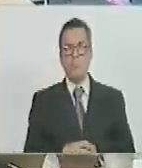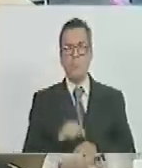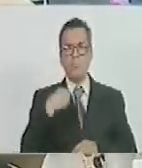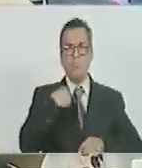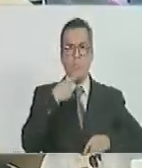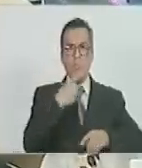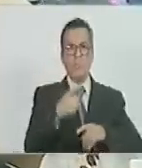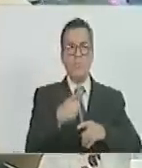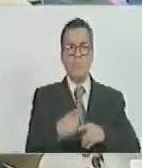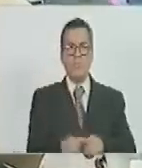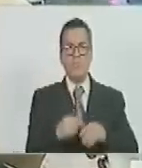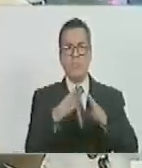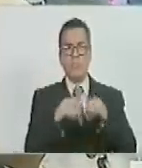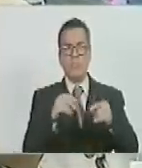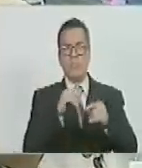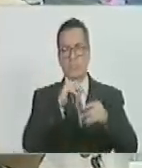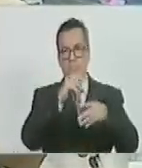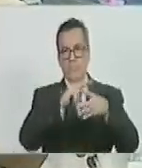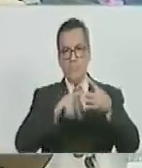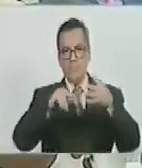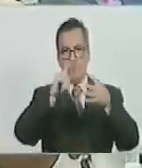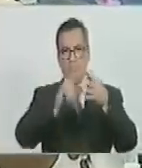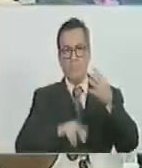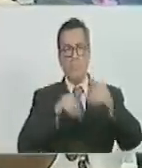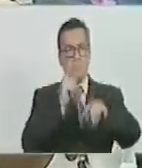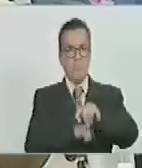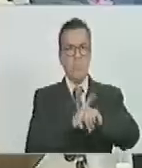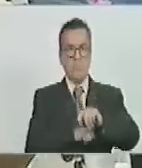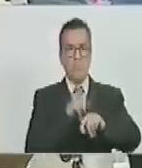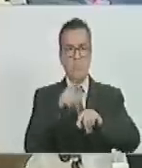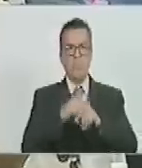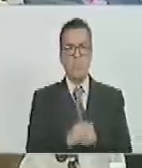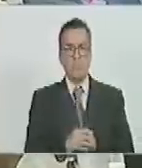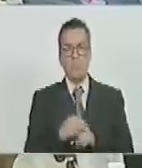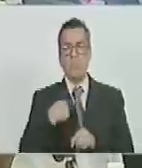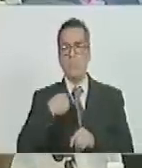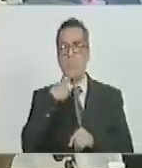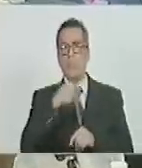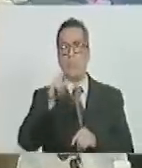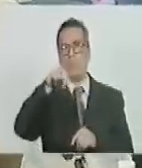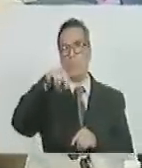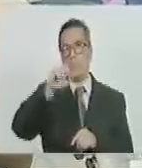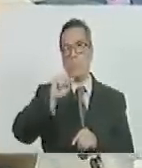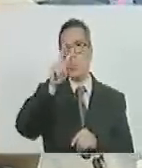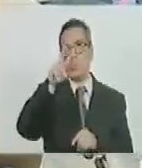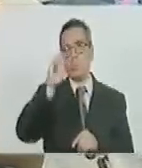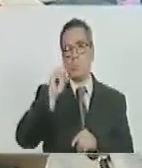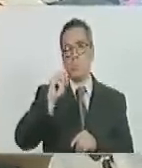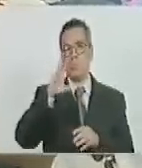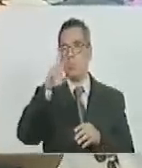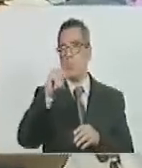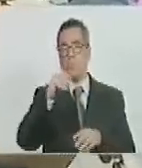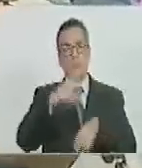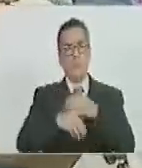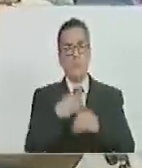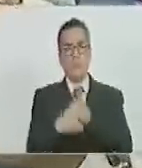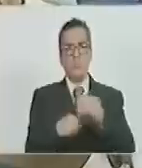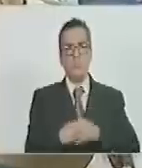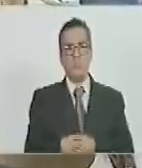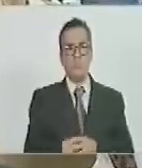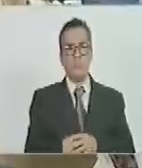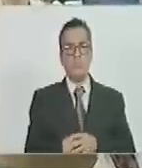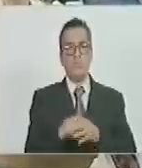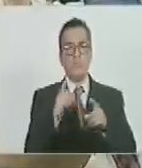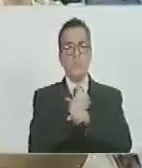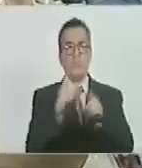dice parte de las argumentaciones que en su momento señaló Novo Banco para no hacer que